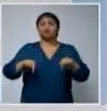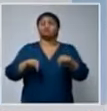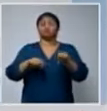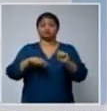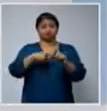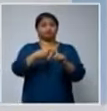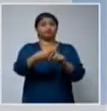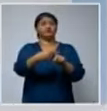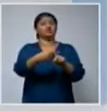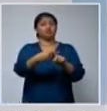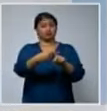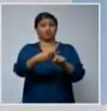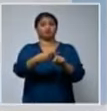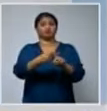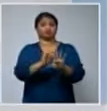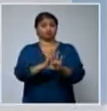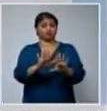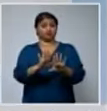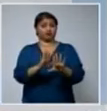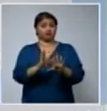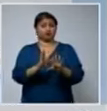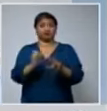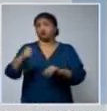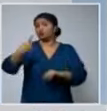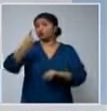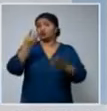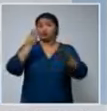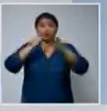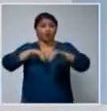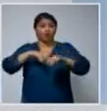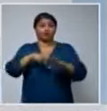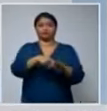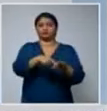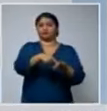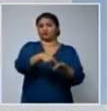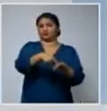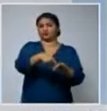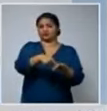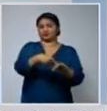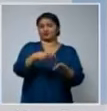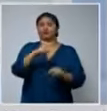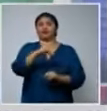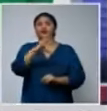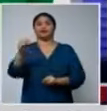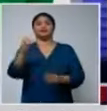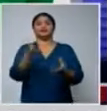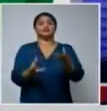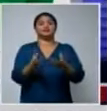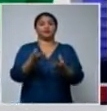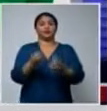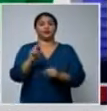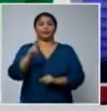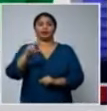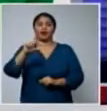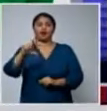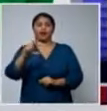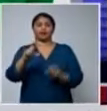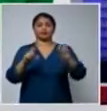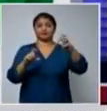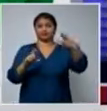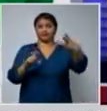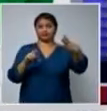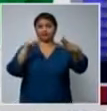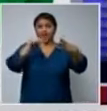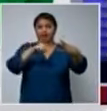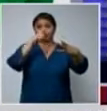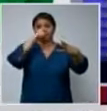pediátricas, el municipio especial Isla de la Juventud, Cienfuegos y Villa Clara. Ayer nuevamente se